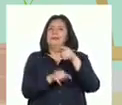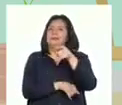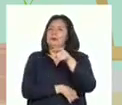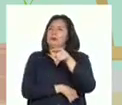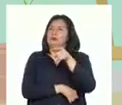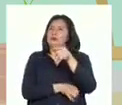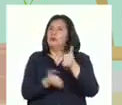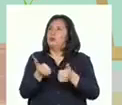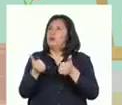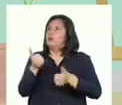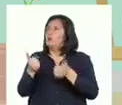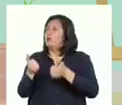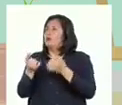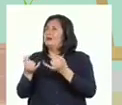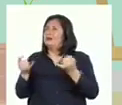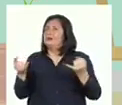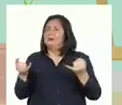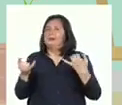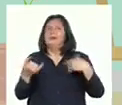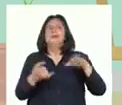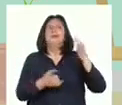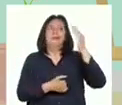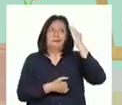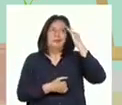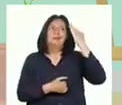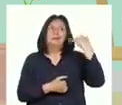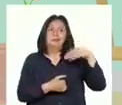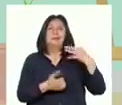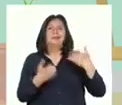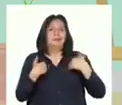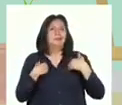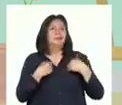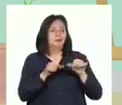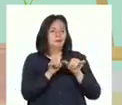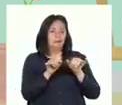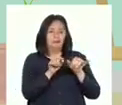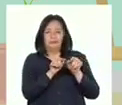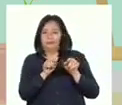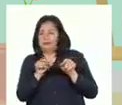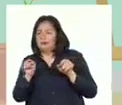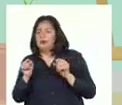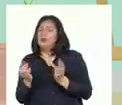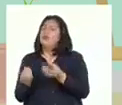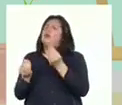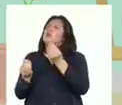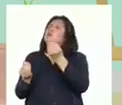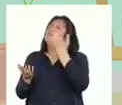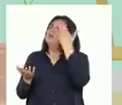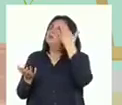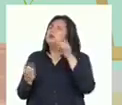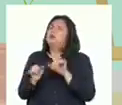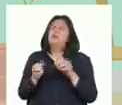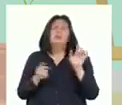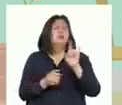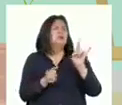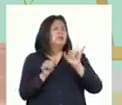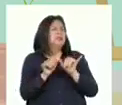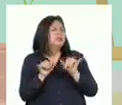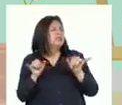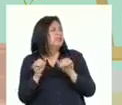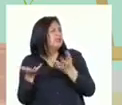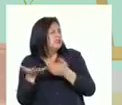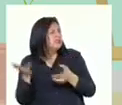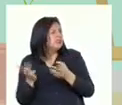Los instrumentos de medición ya tienen las medidas establecidas. ¿Cómo podemos medir con estos